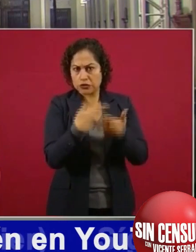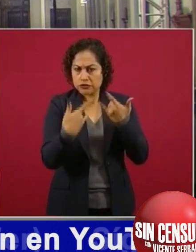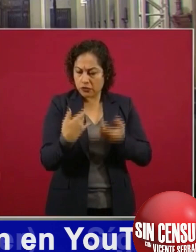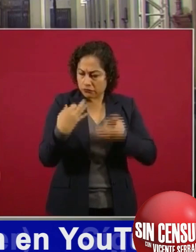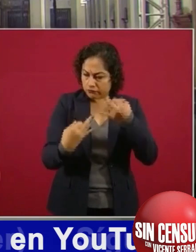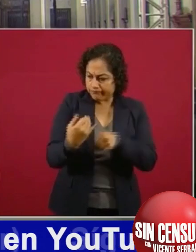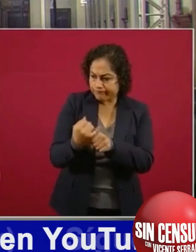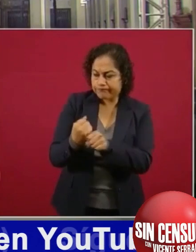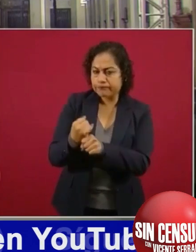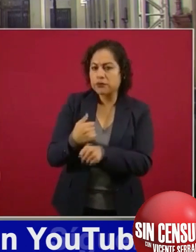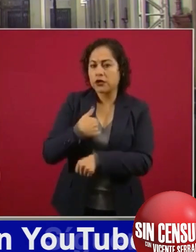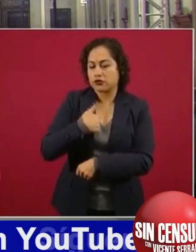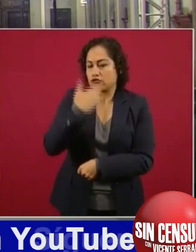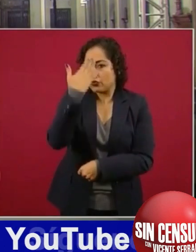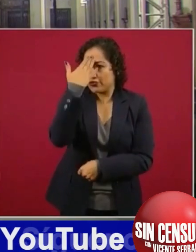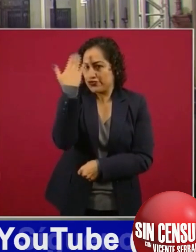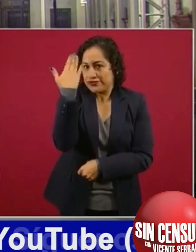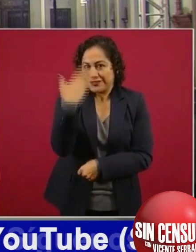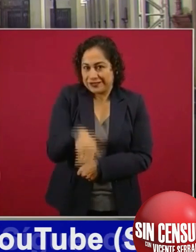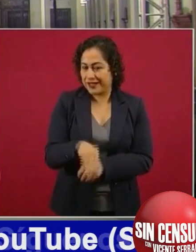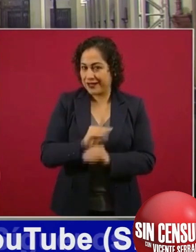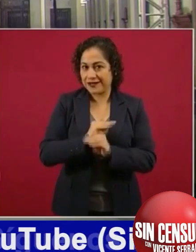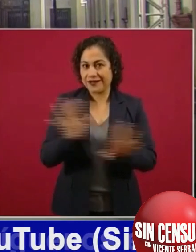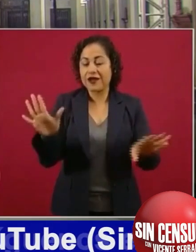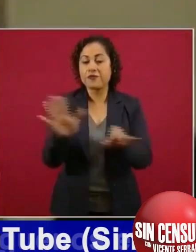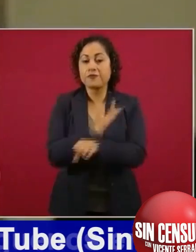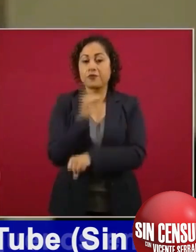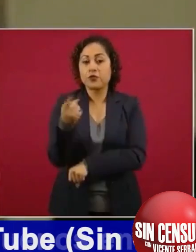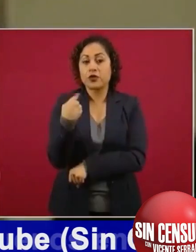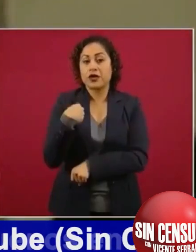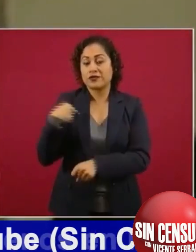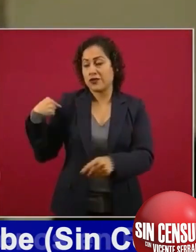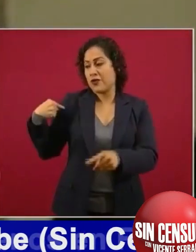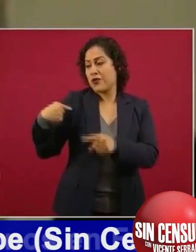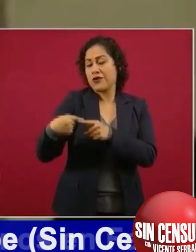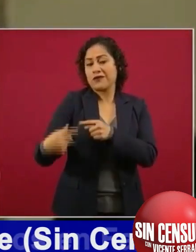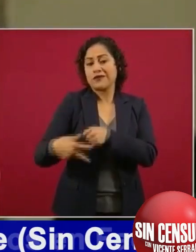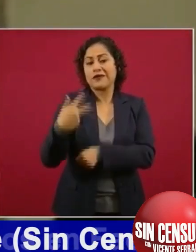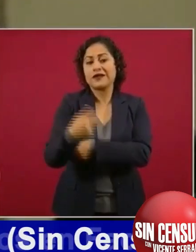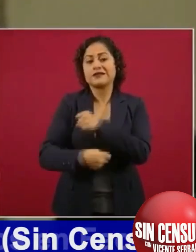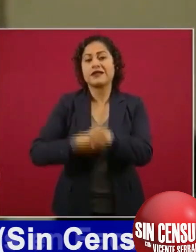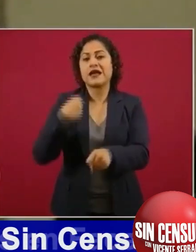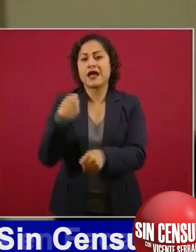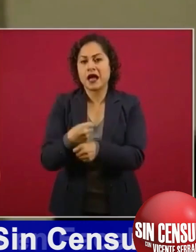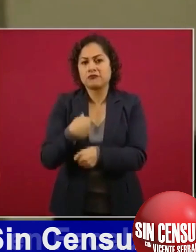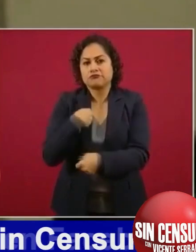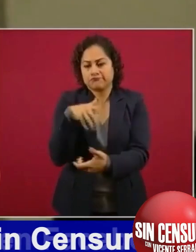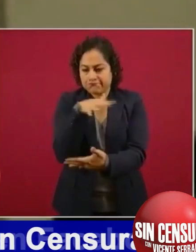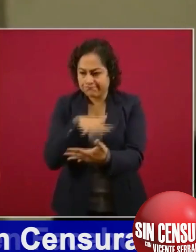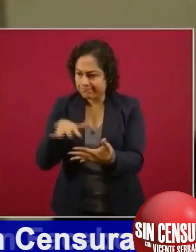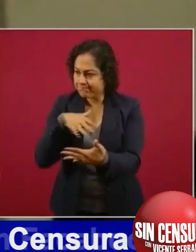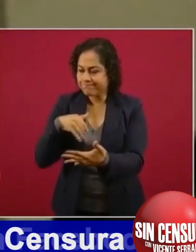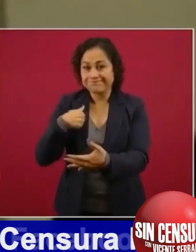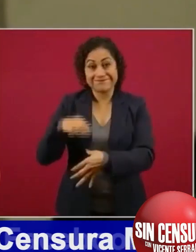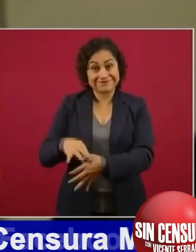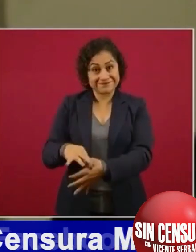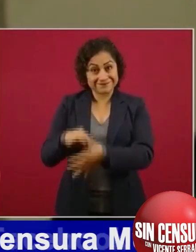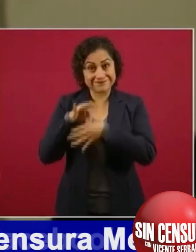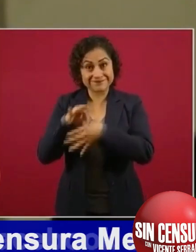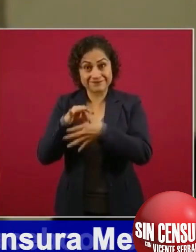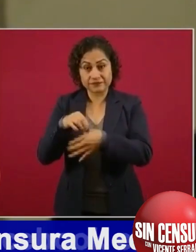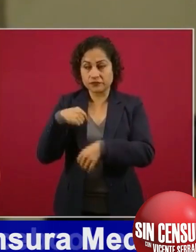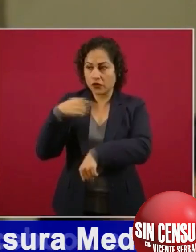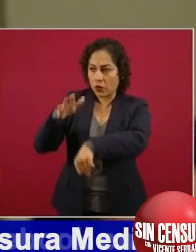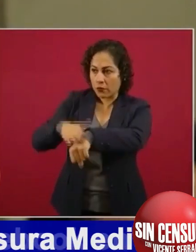porque la he vivido y la he sufrido 13 años. Una precisión para la señora